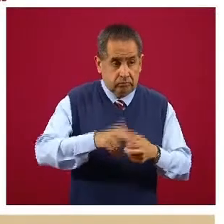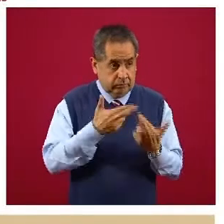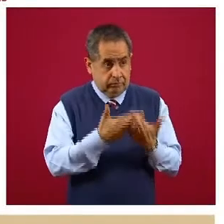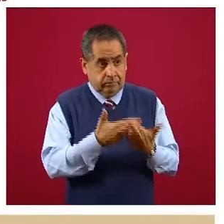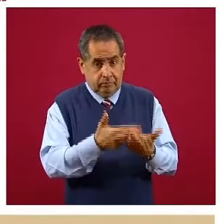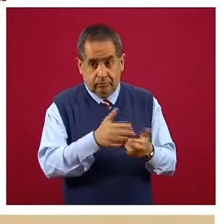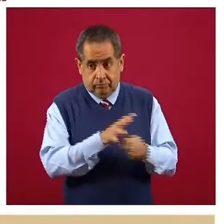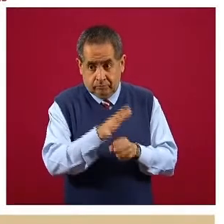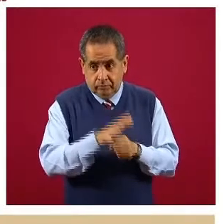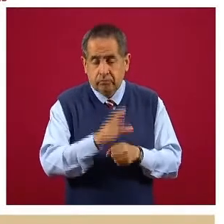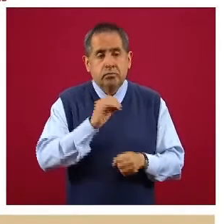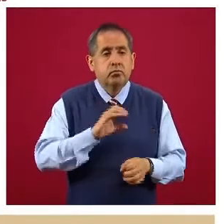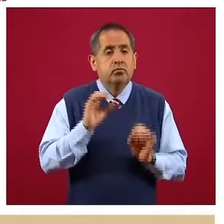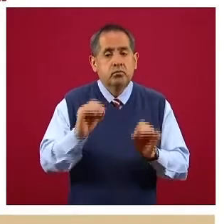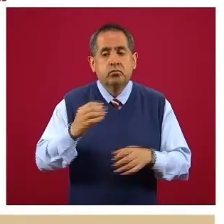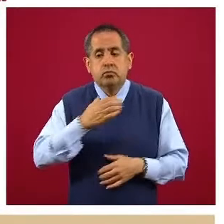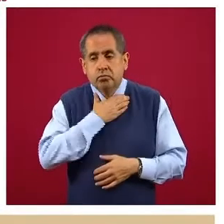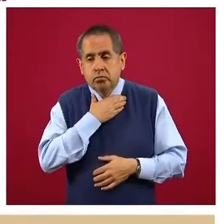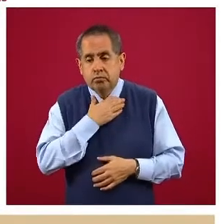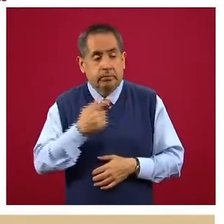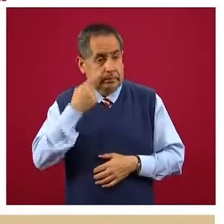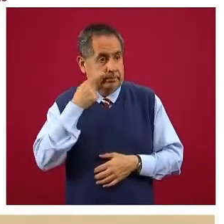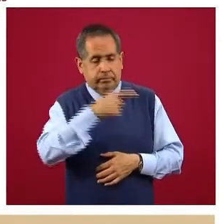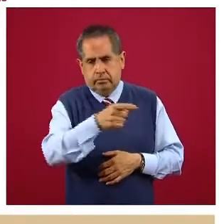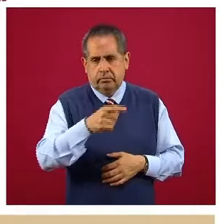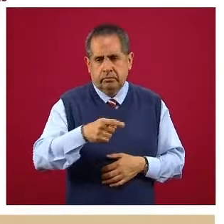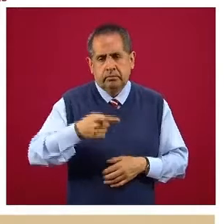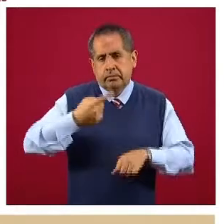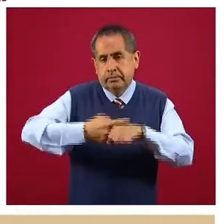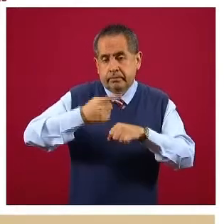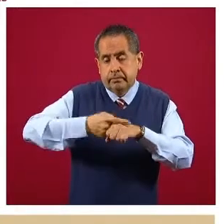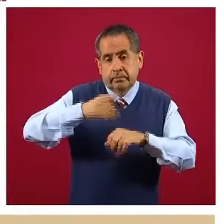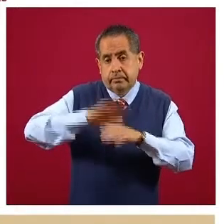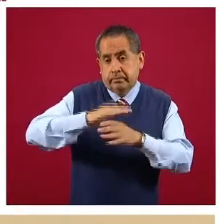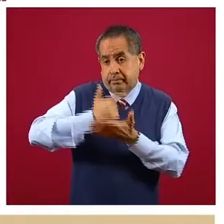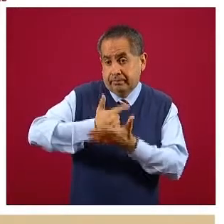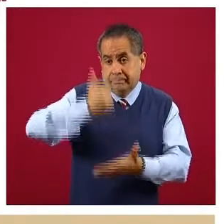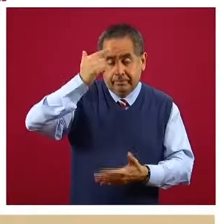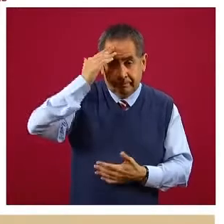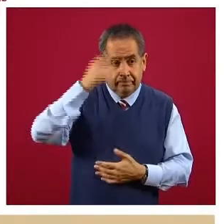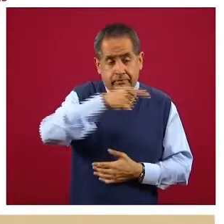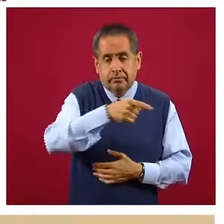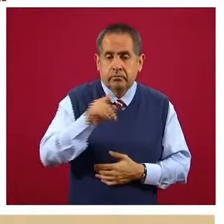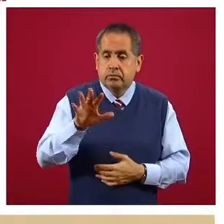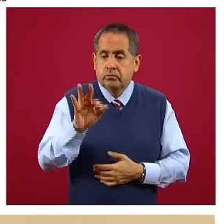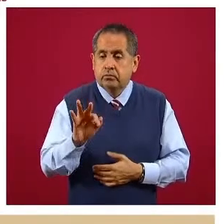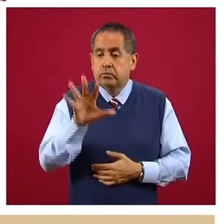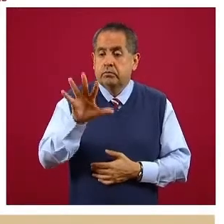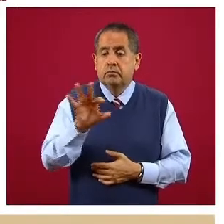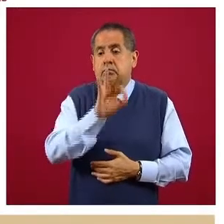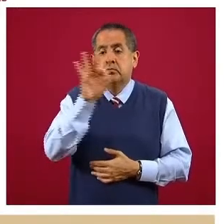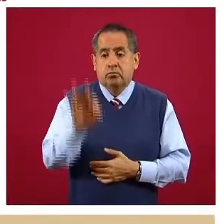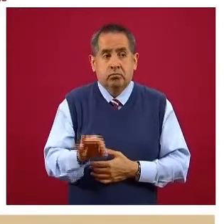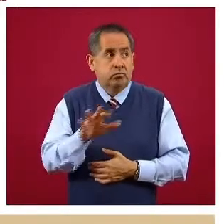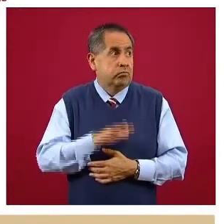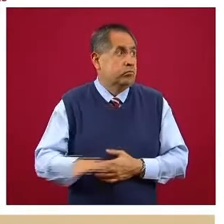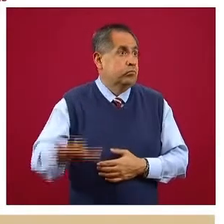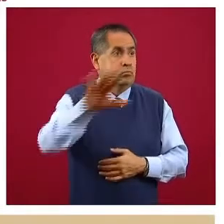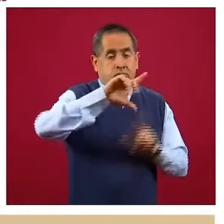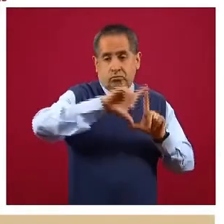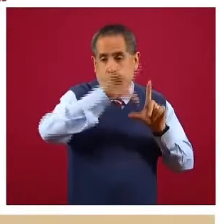es la de camas generales para pacientes graves. Tenemos un 45% de ocupación a